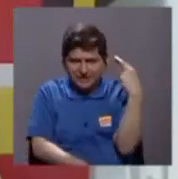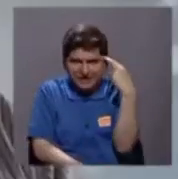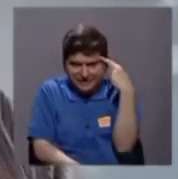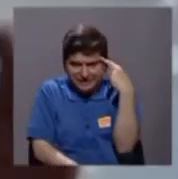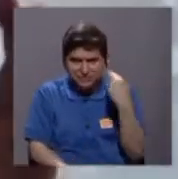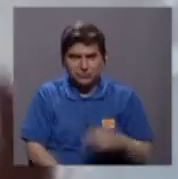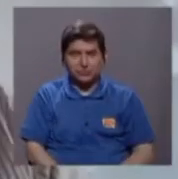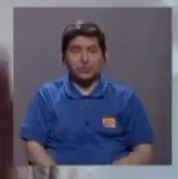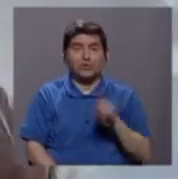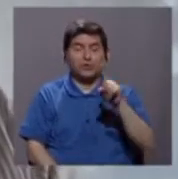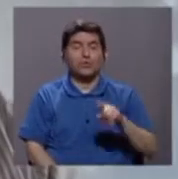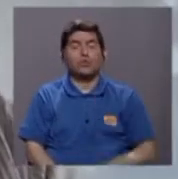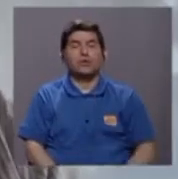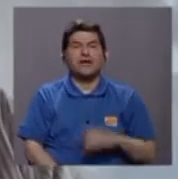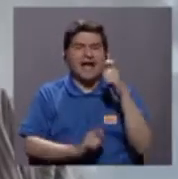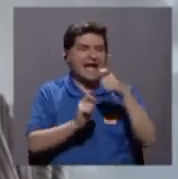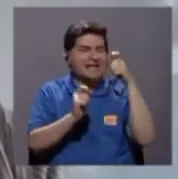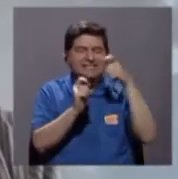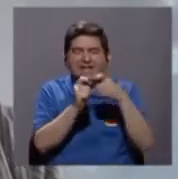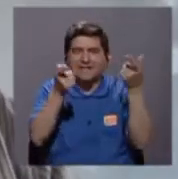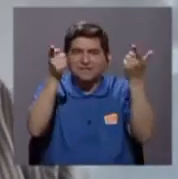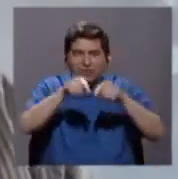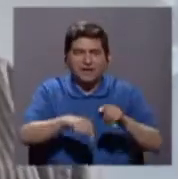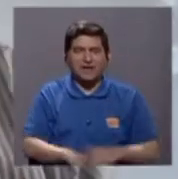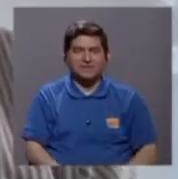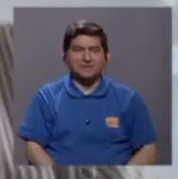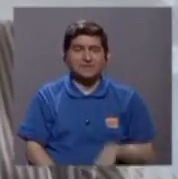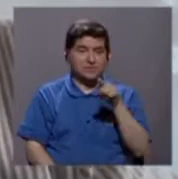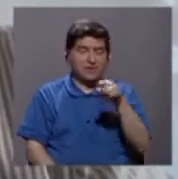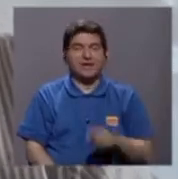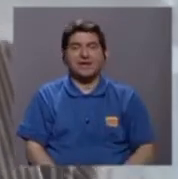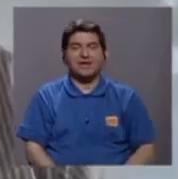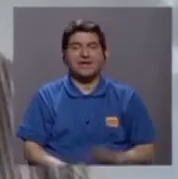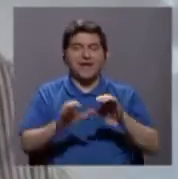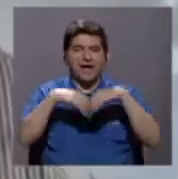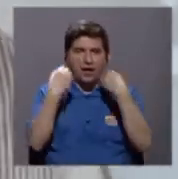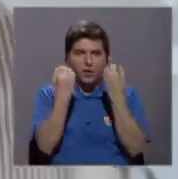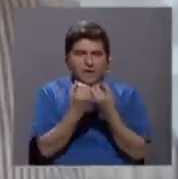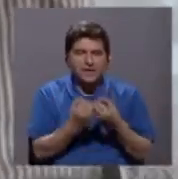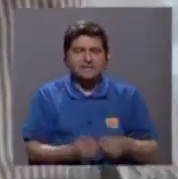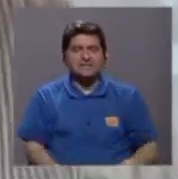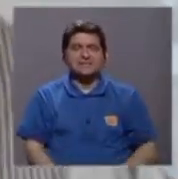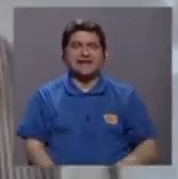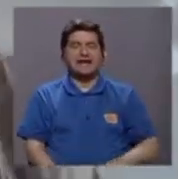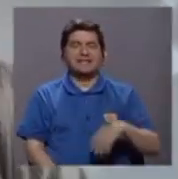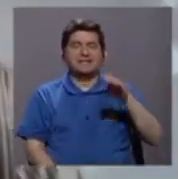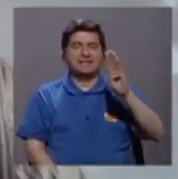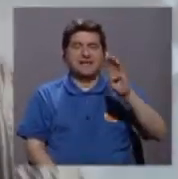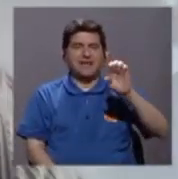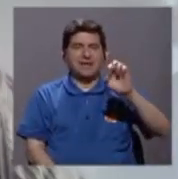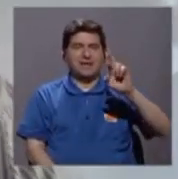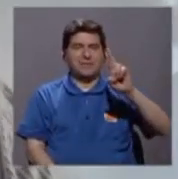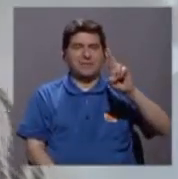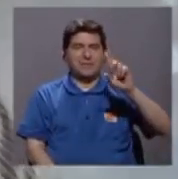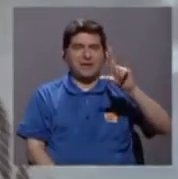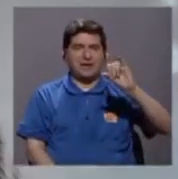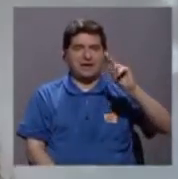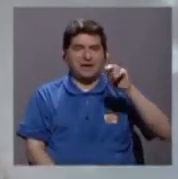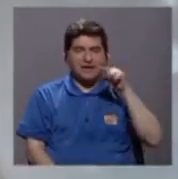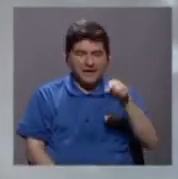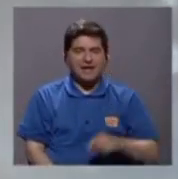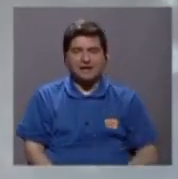Y era una versión específica, era la versión de la Filarmónica de Berlín con Karajan. Eso es lo que, ese es el